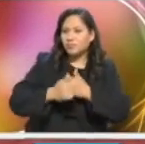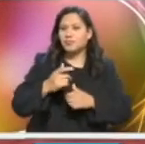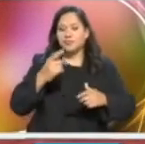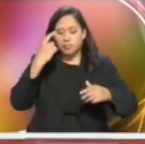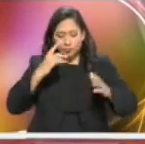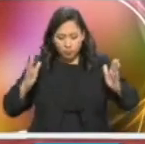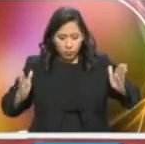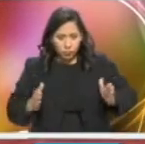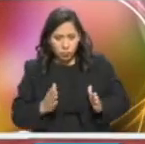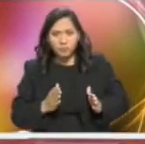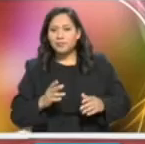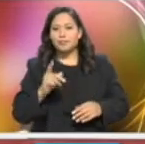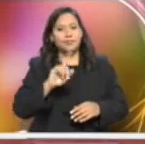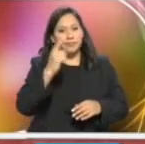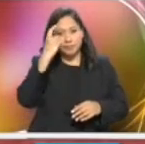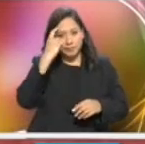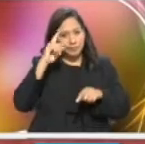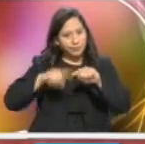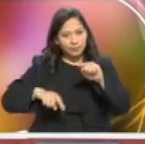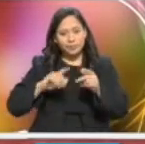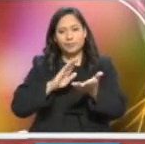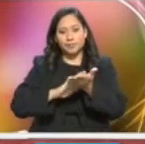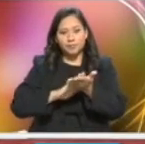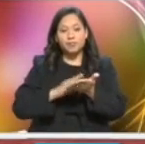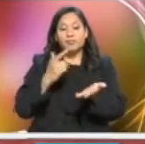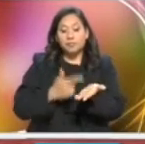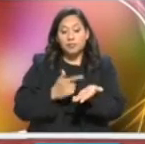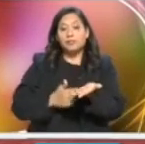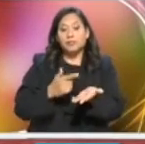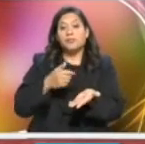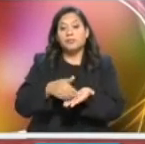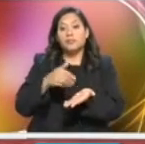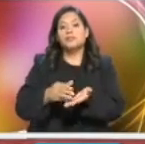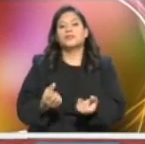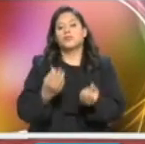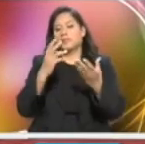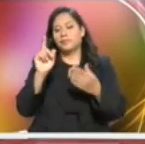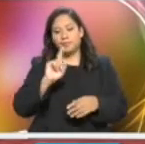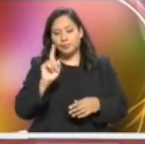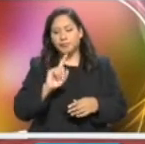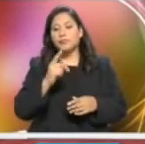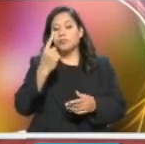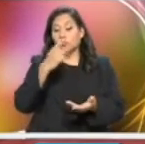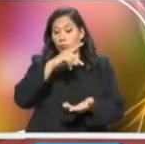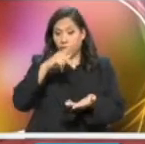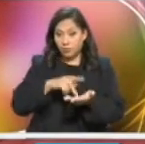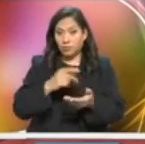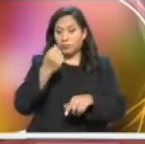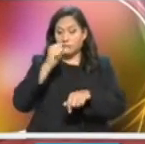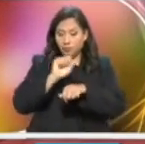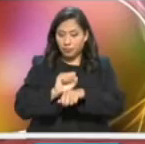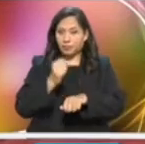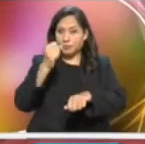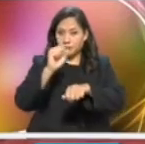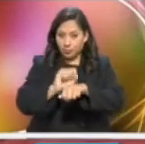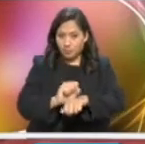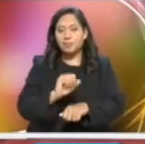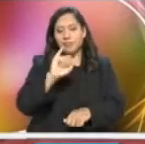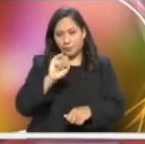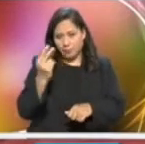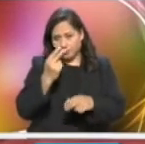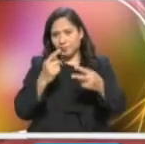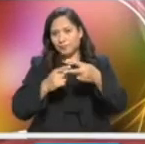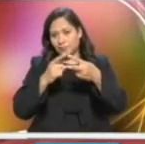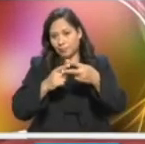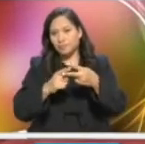números. Entonces, quítense eso de la cabeza ni de contar calorías. Pero para saber bajar 1 kilo a la semana, vamos a hacerlo numéricamente como